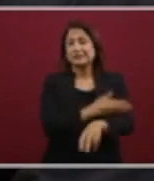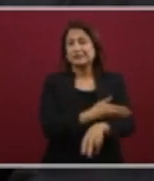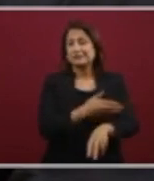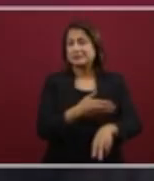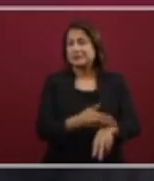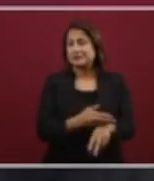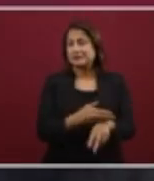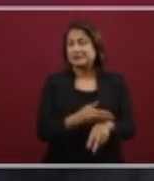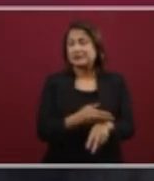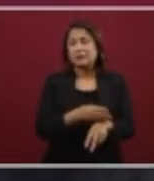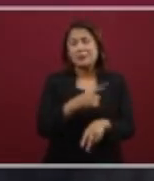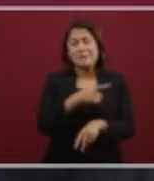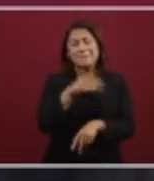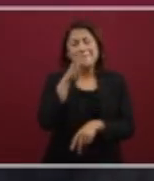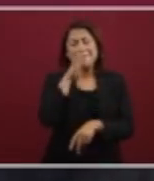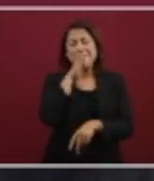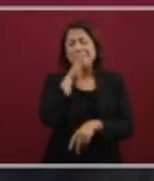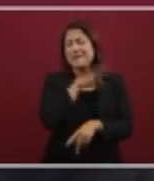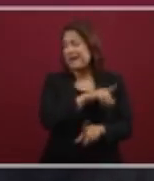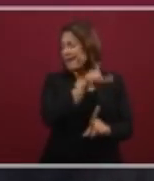está muy mal